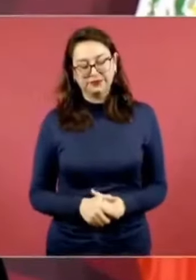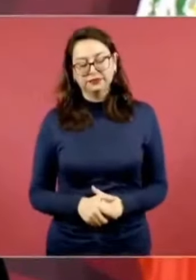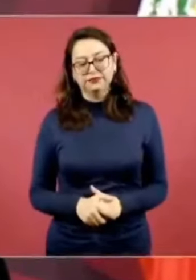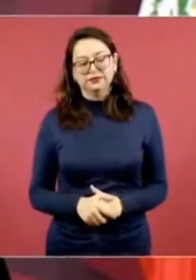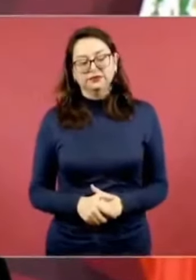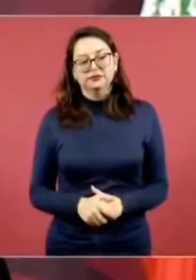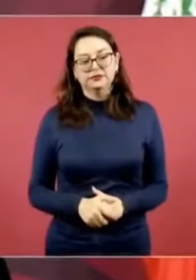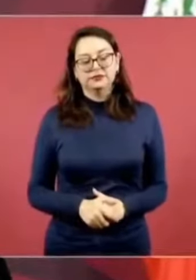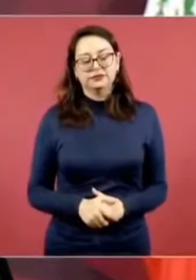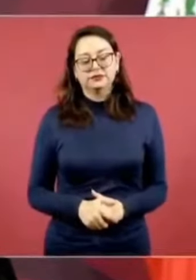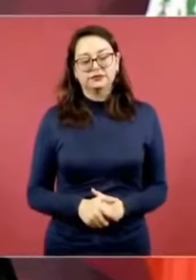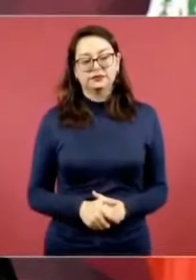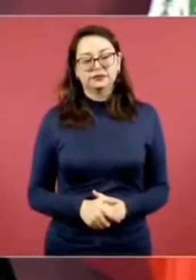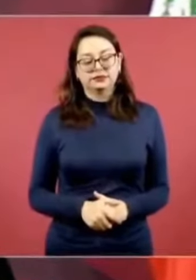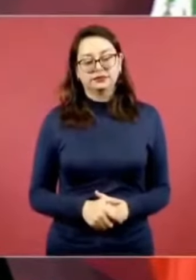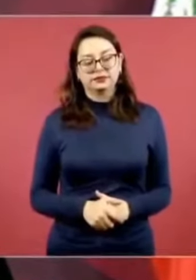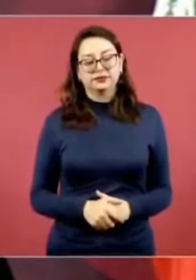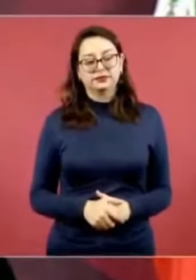Y hay